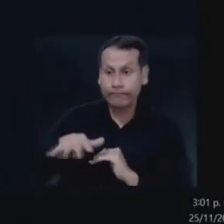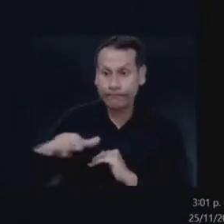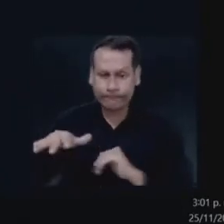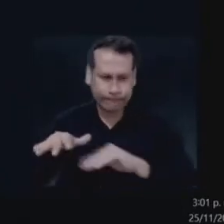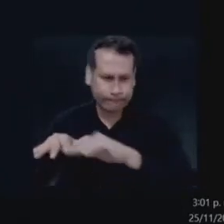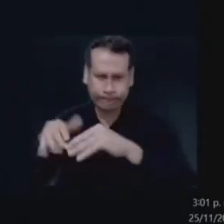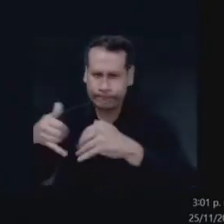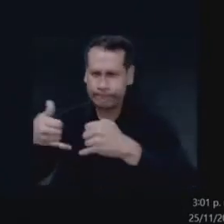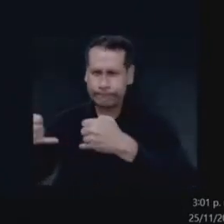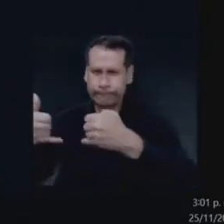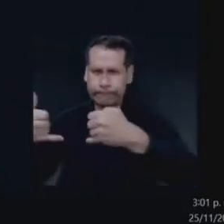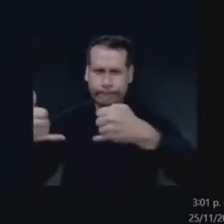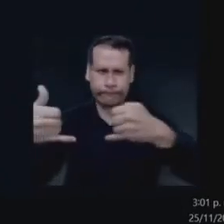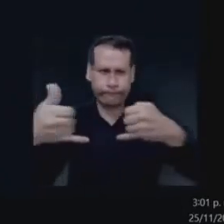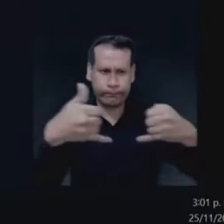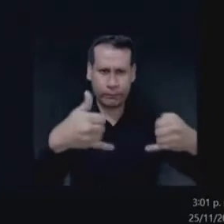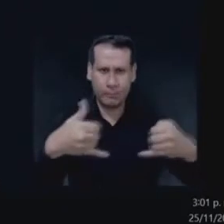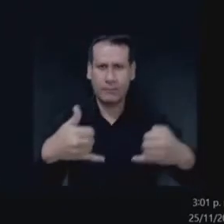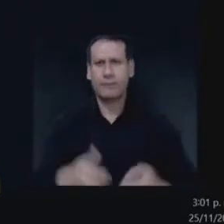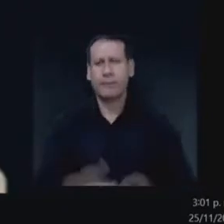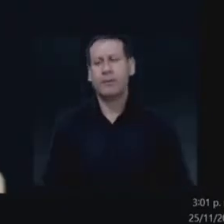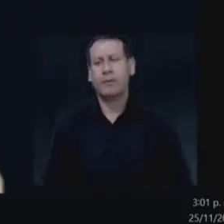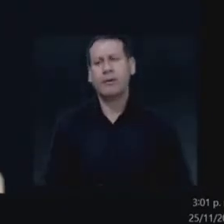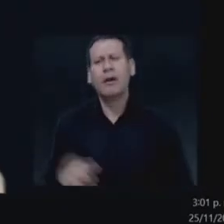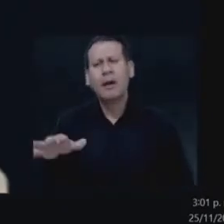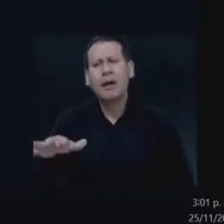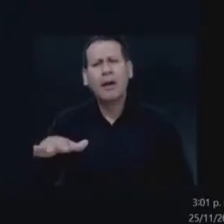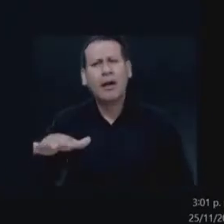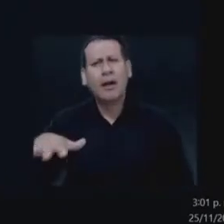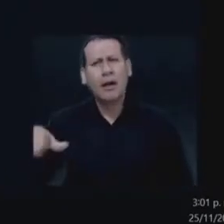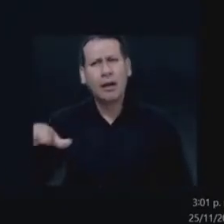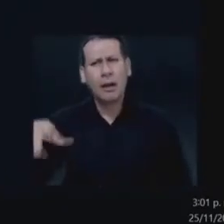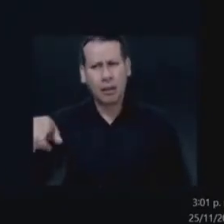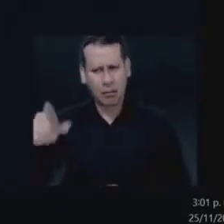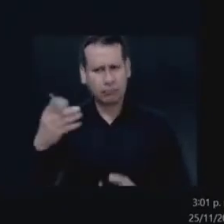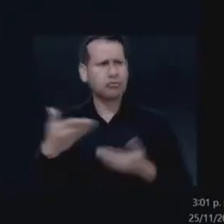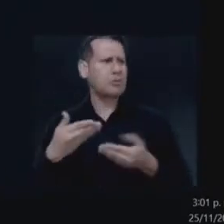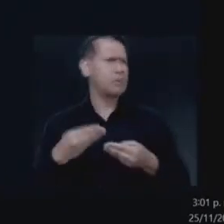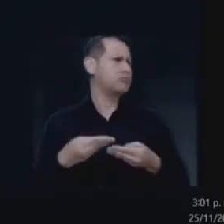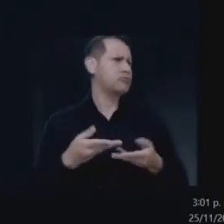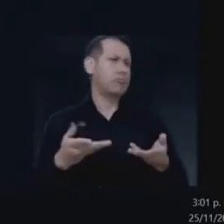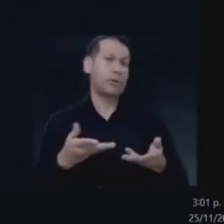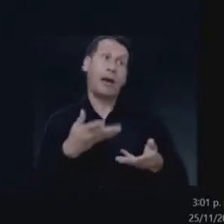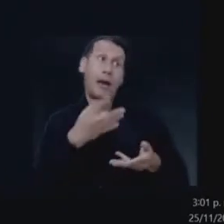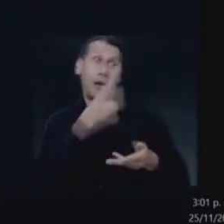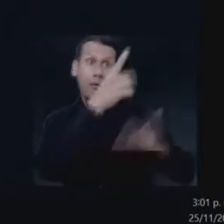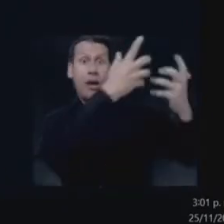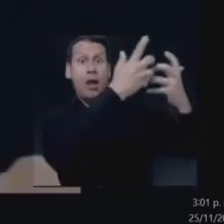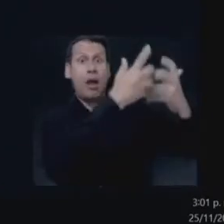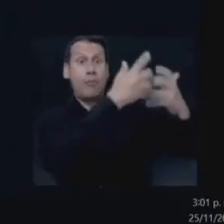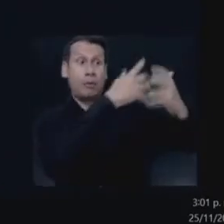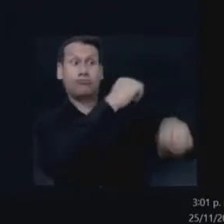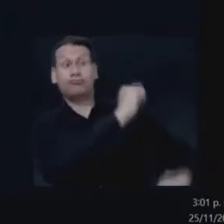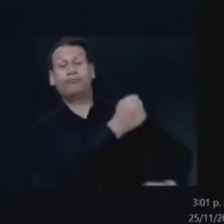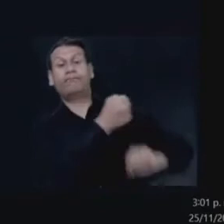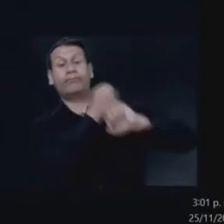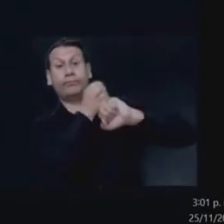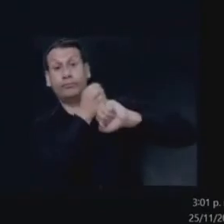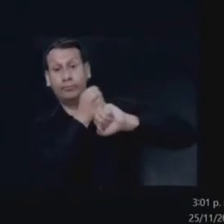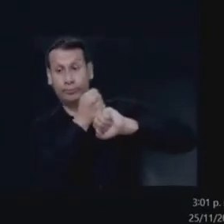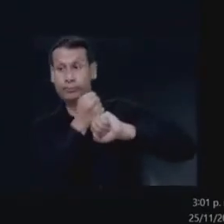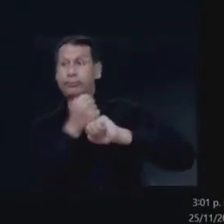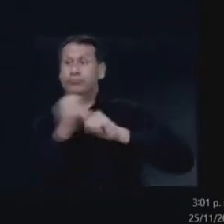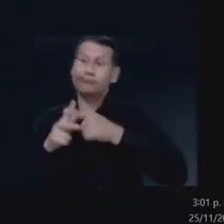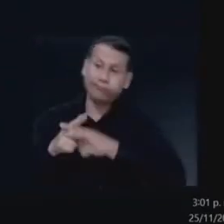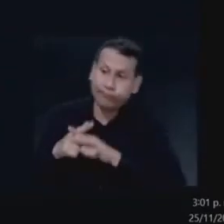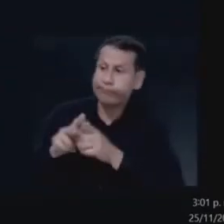un operador comercial tiene que asegurar que el servicio está disponible, tendrá que tener empresas que le den soporte para mantenimiento, que aumenta todos los costos. Bueno, si